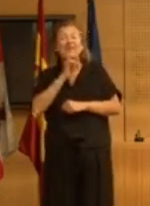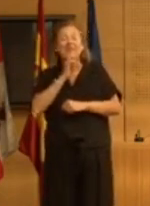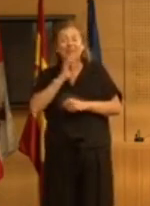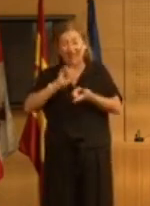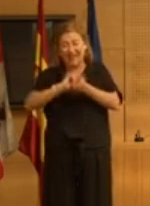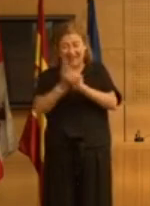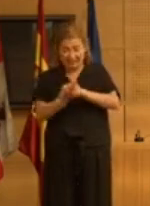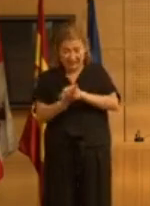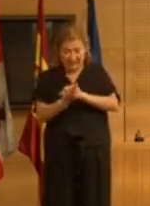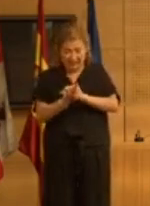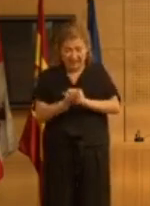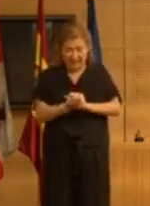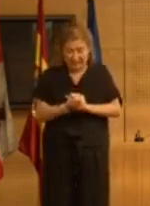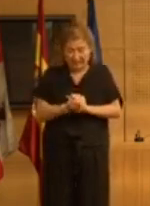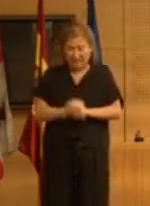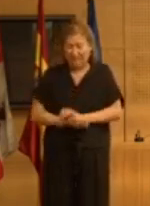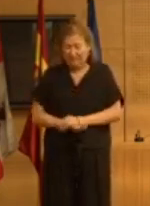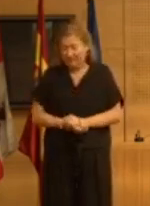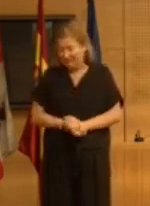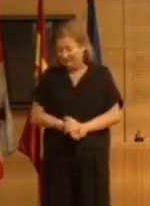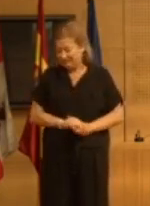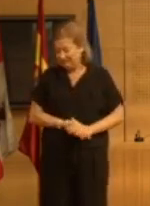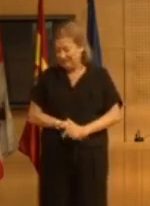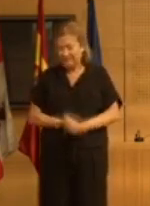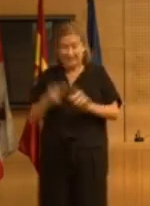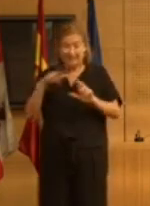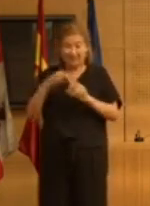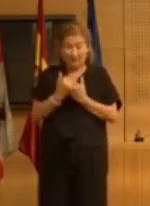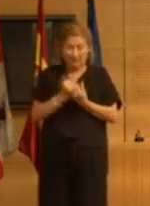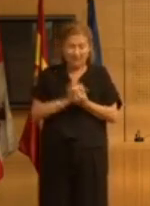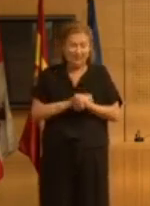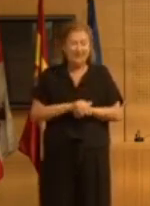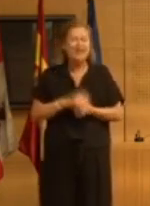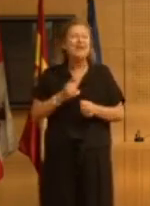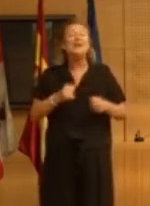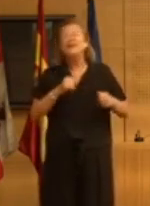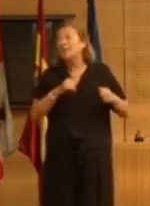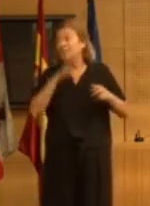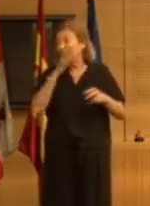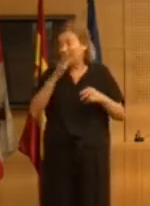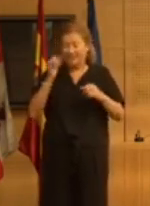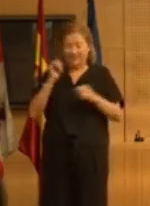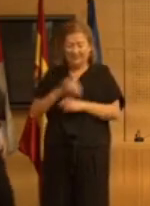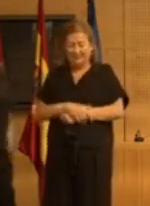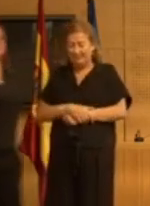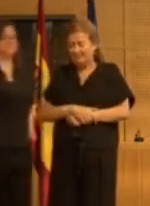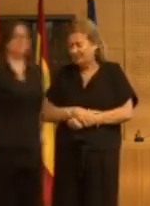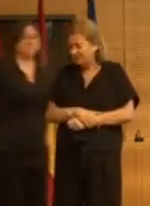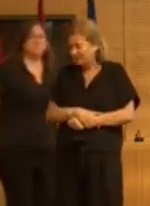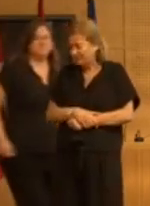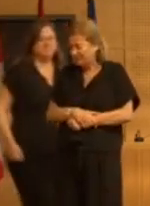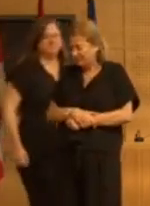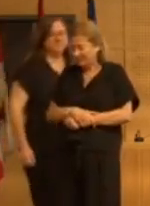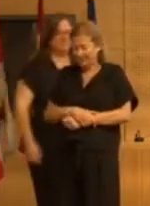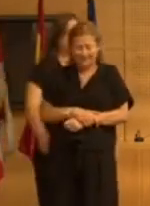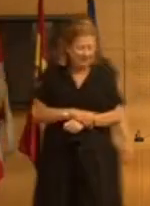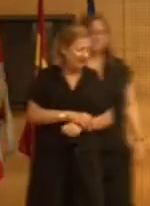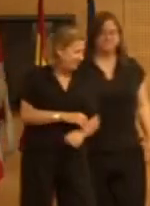cambiar esa situación. También a veces tenemos que aceptar las cosas que no podemos hacer. Son excepciones.